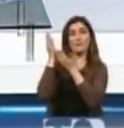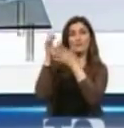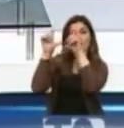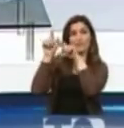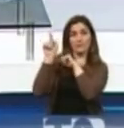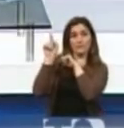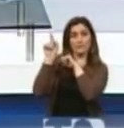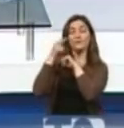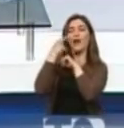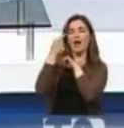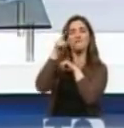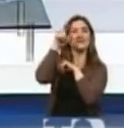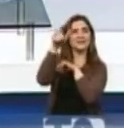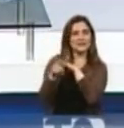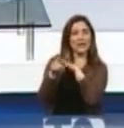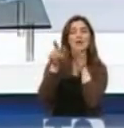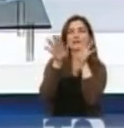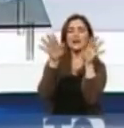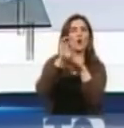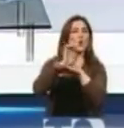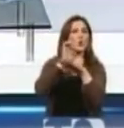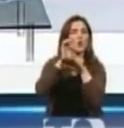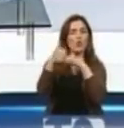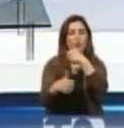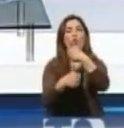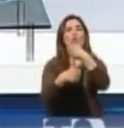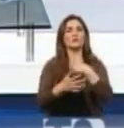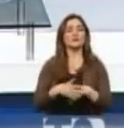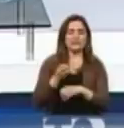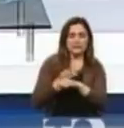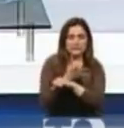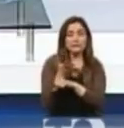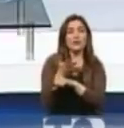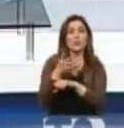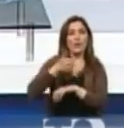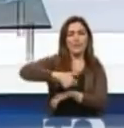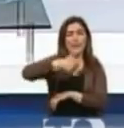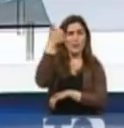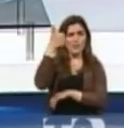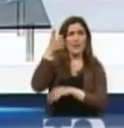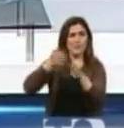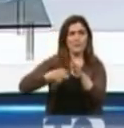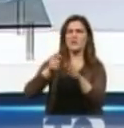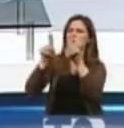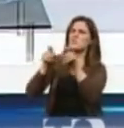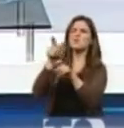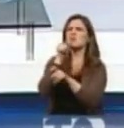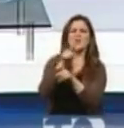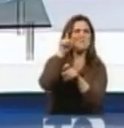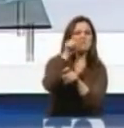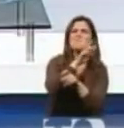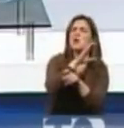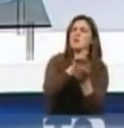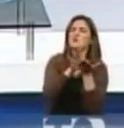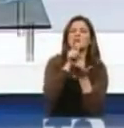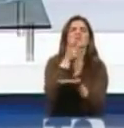el fiscal general del estado subrogante. Operó la recomendación de la Procuraduría para ocupar el cargo tras la destitución de Carlos Baca.